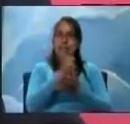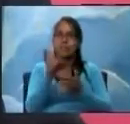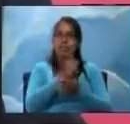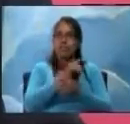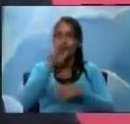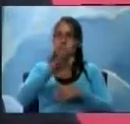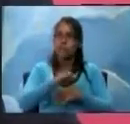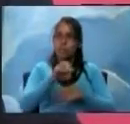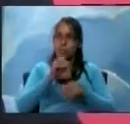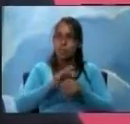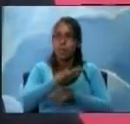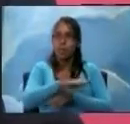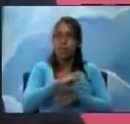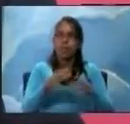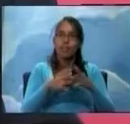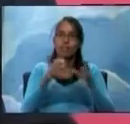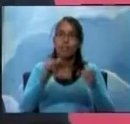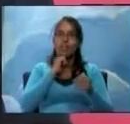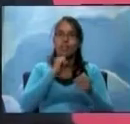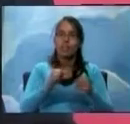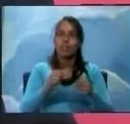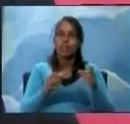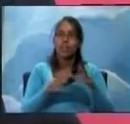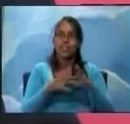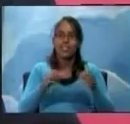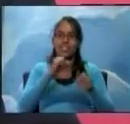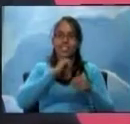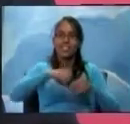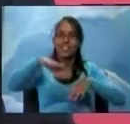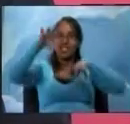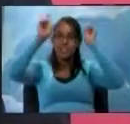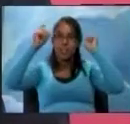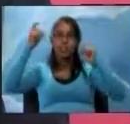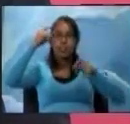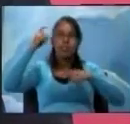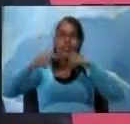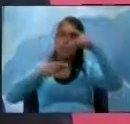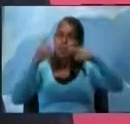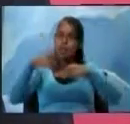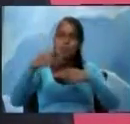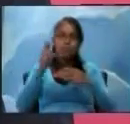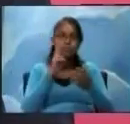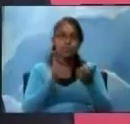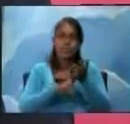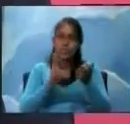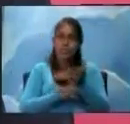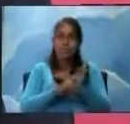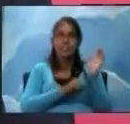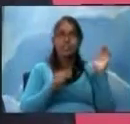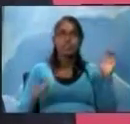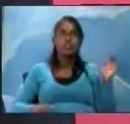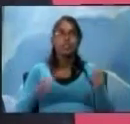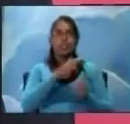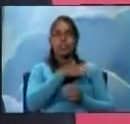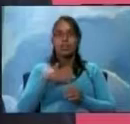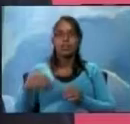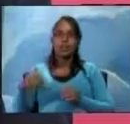lecciones que estamos desarrollando, aprendiendo día a día qué es lo que realmente el Señor quiere de